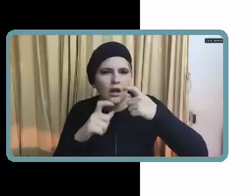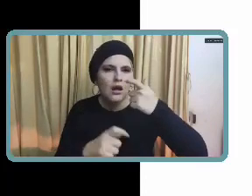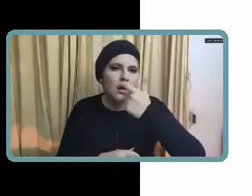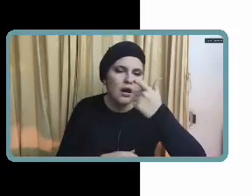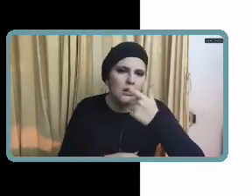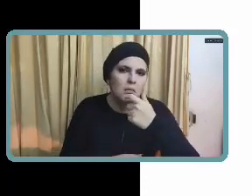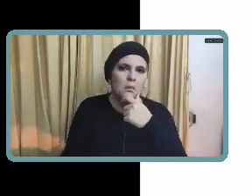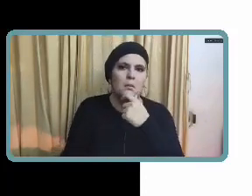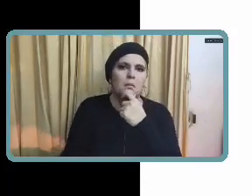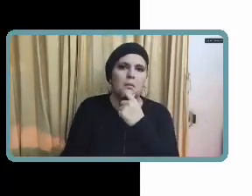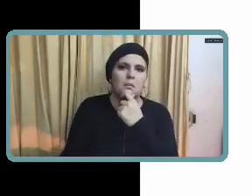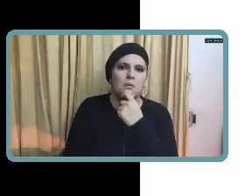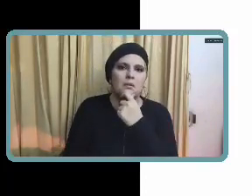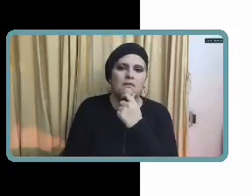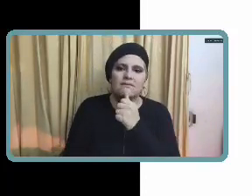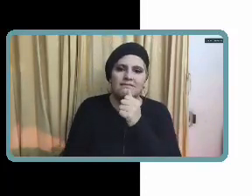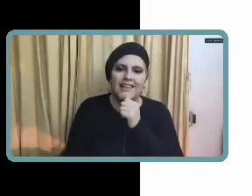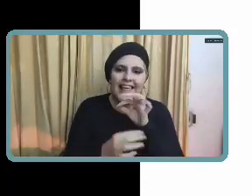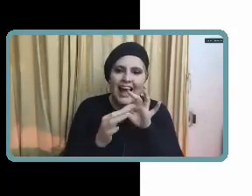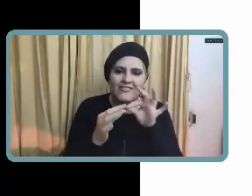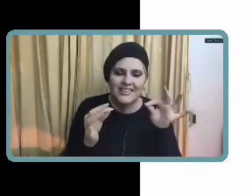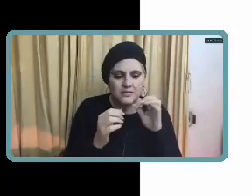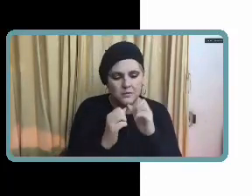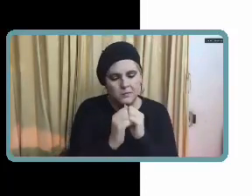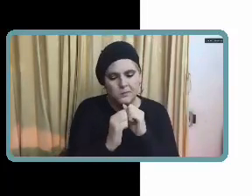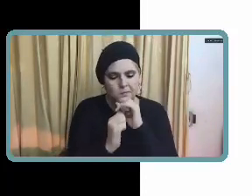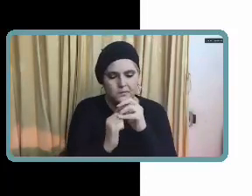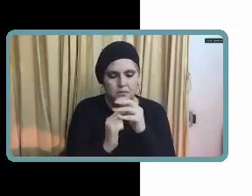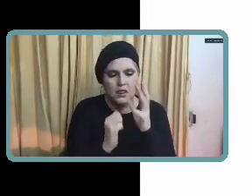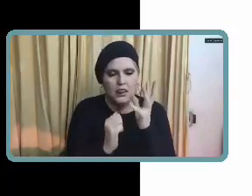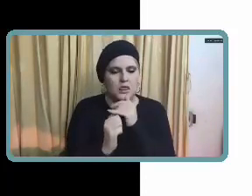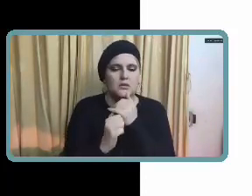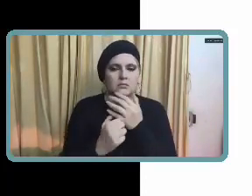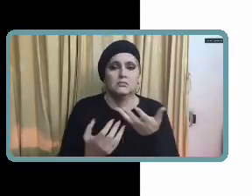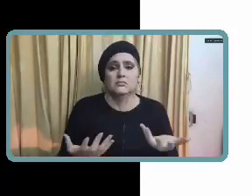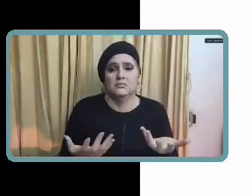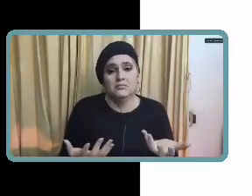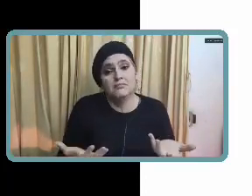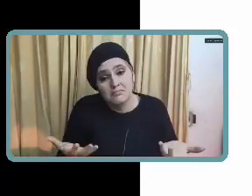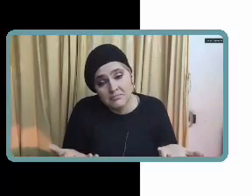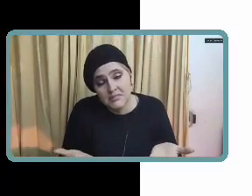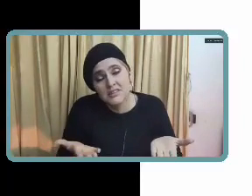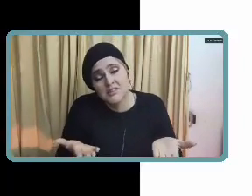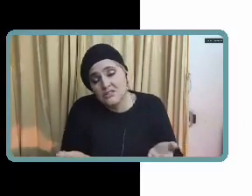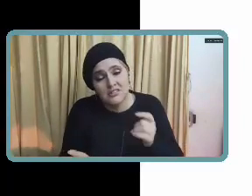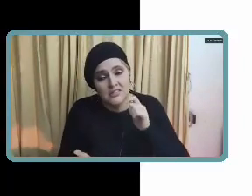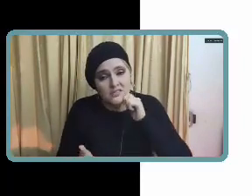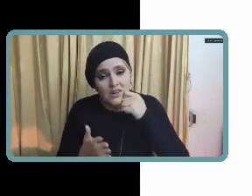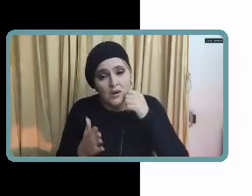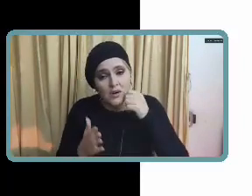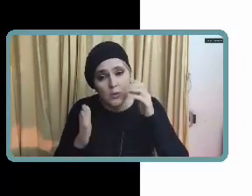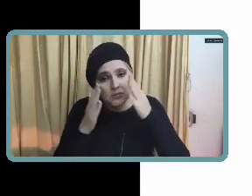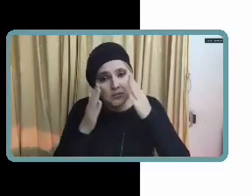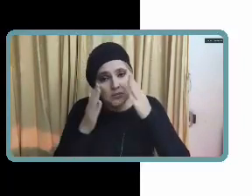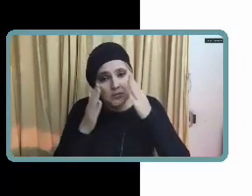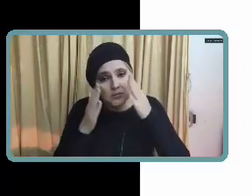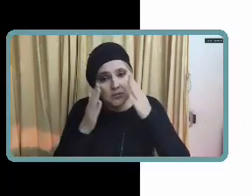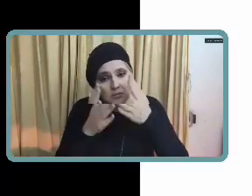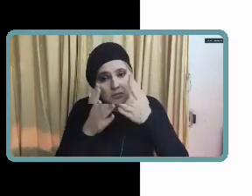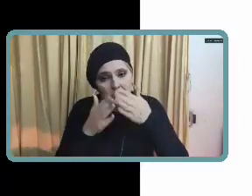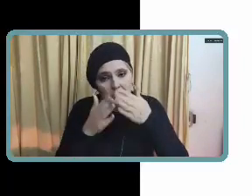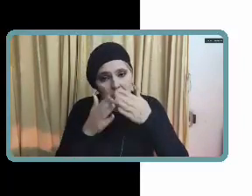ese cableado, igual que los neurotípicos. Eso entonces el autismo, solamente un procesador distinto, un cableado